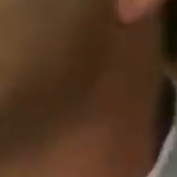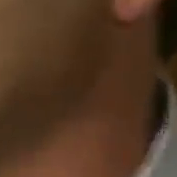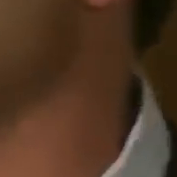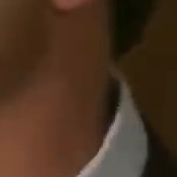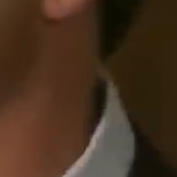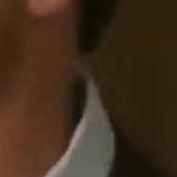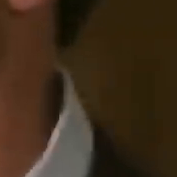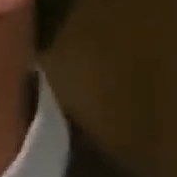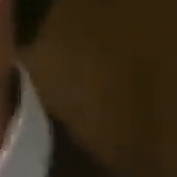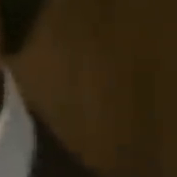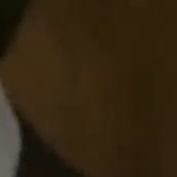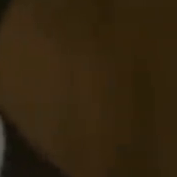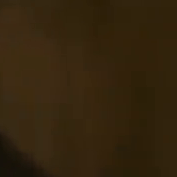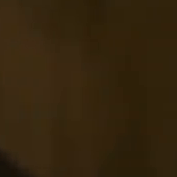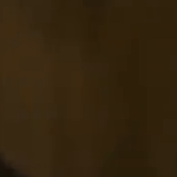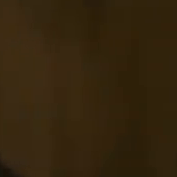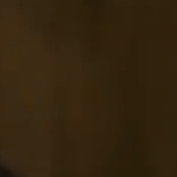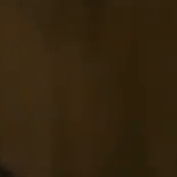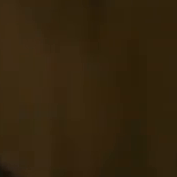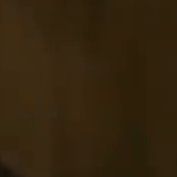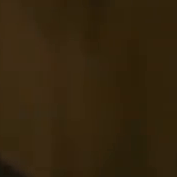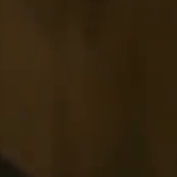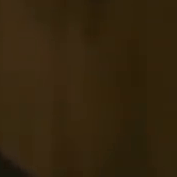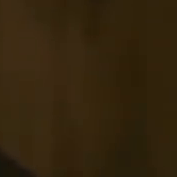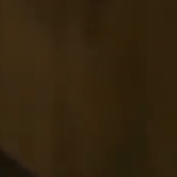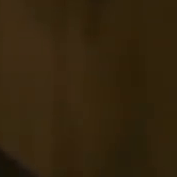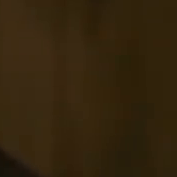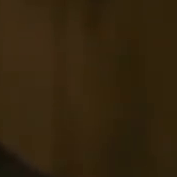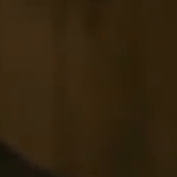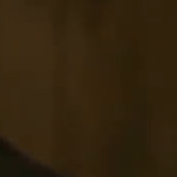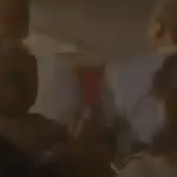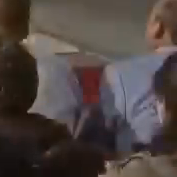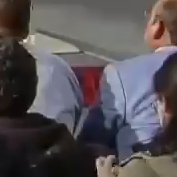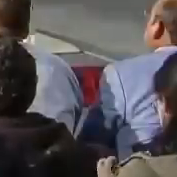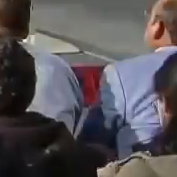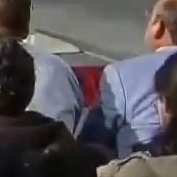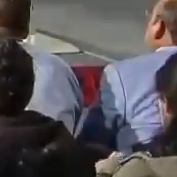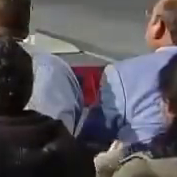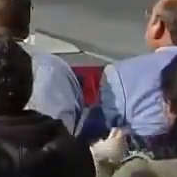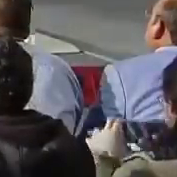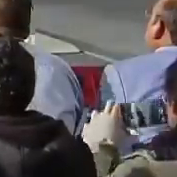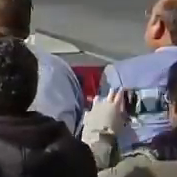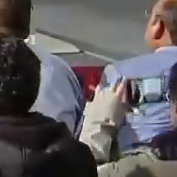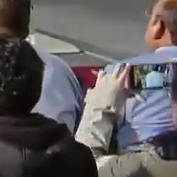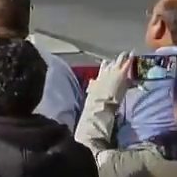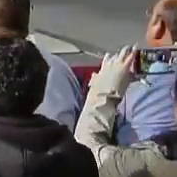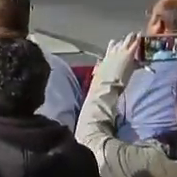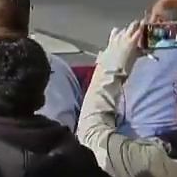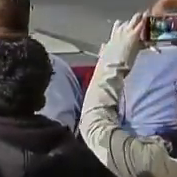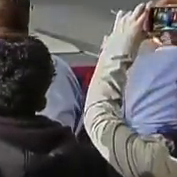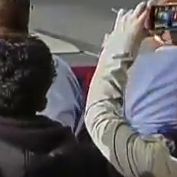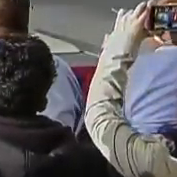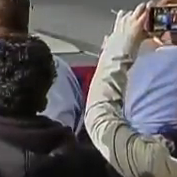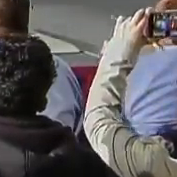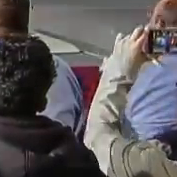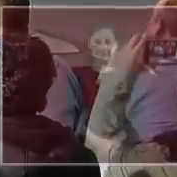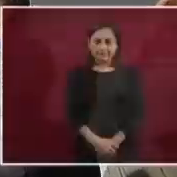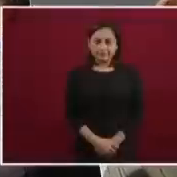increased artists fráncfort perdió el robo for business